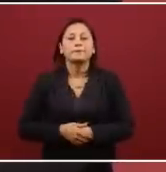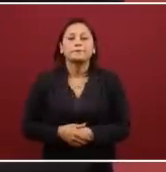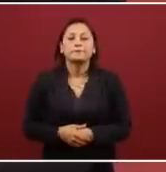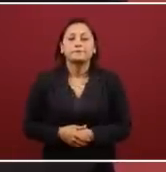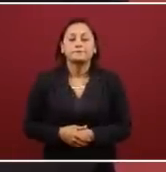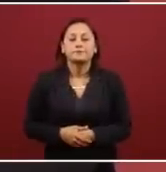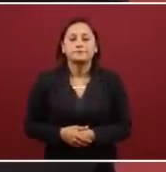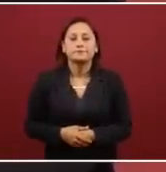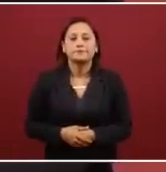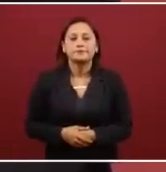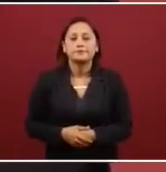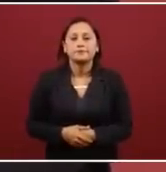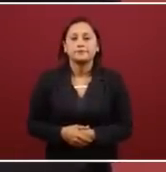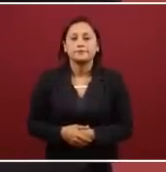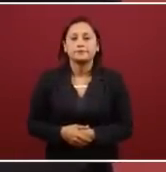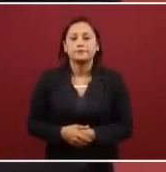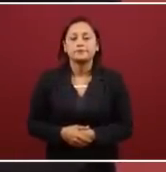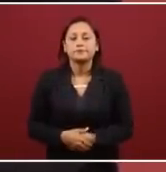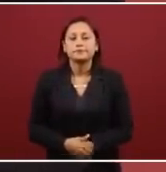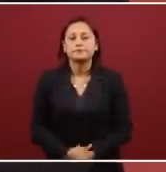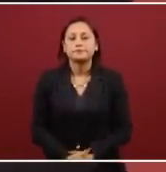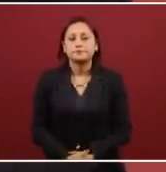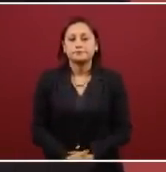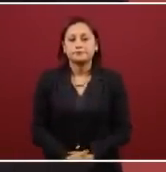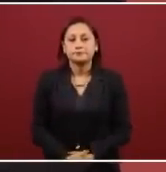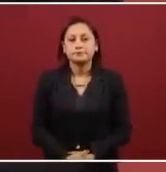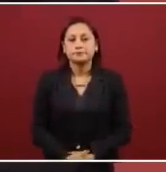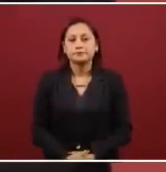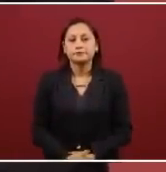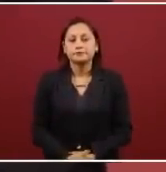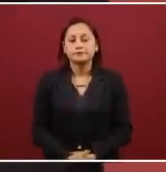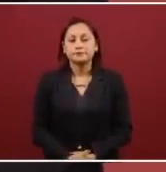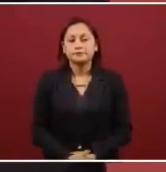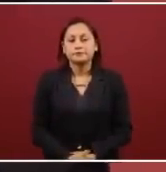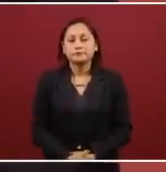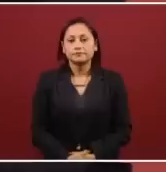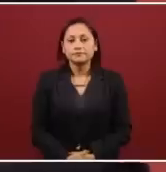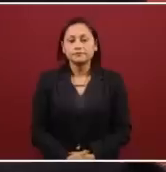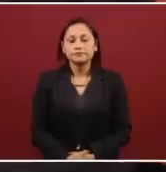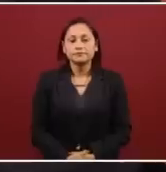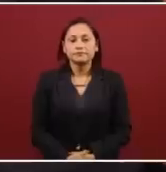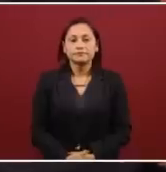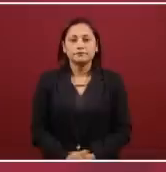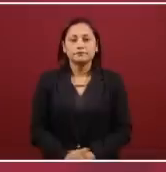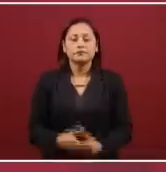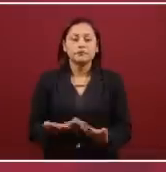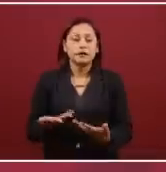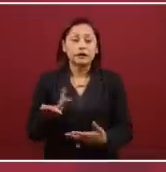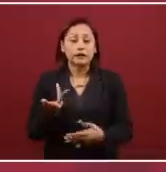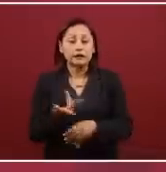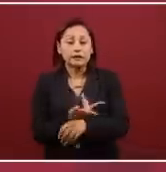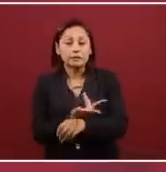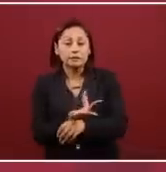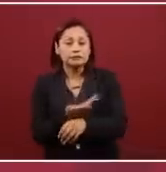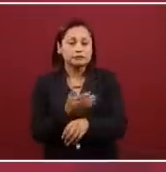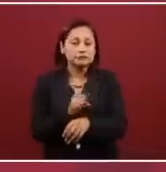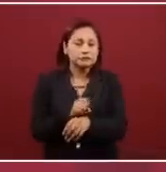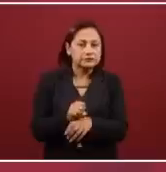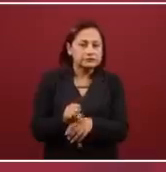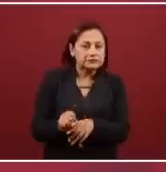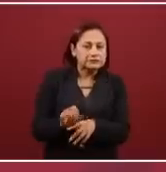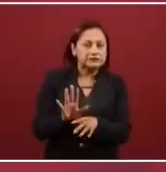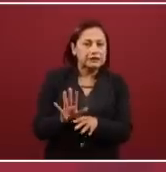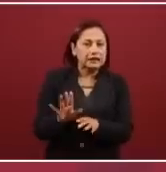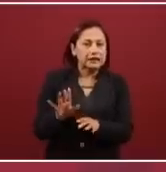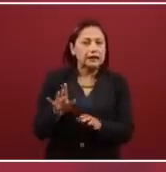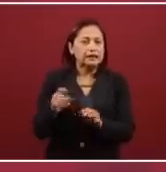sutilmente, ¿no? Ni tan sutil, a veces de manera burda, ¿no?